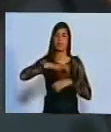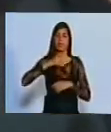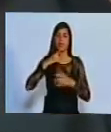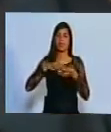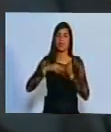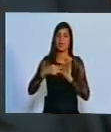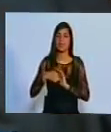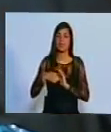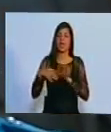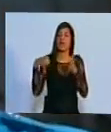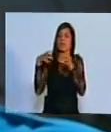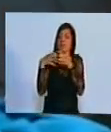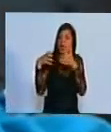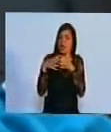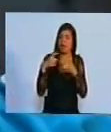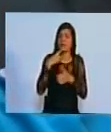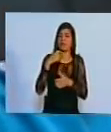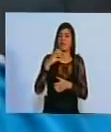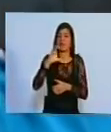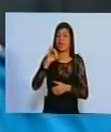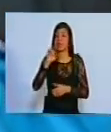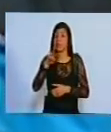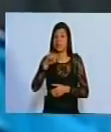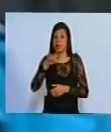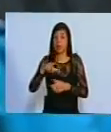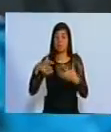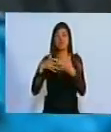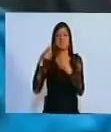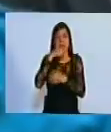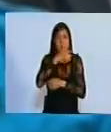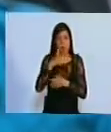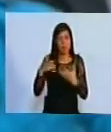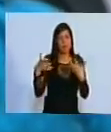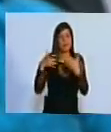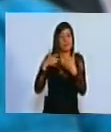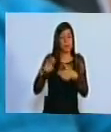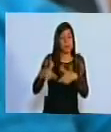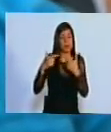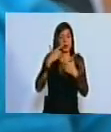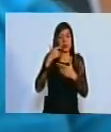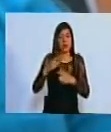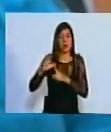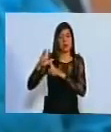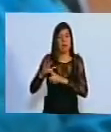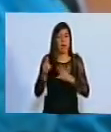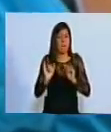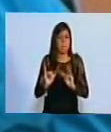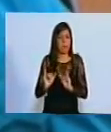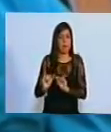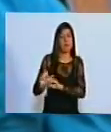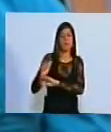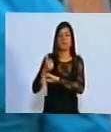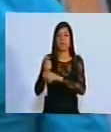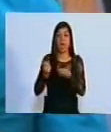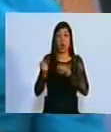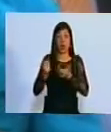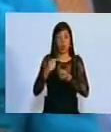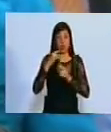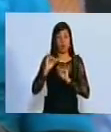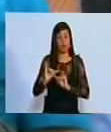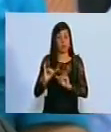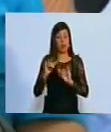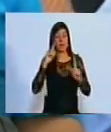civil, pero en la que estaba en juego el mantenimiento de un orden colonial o alternativamente la independencia